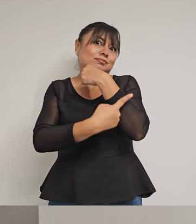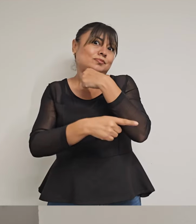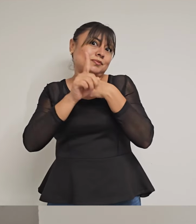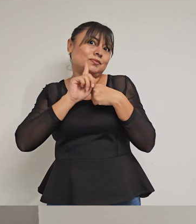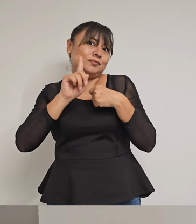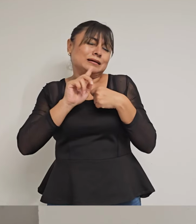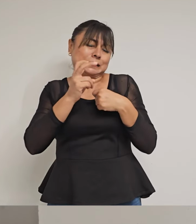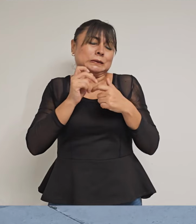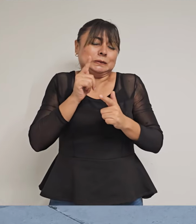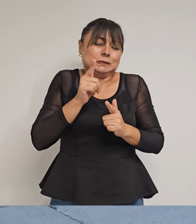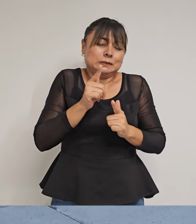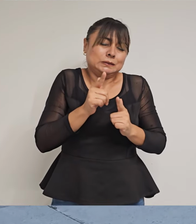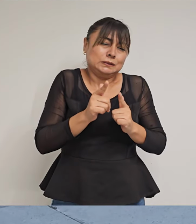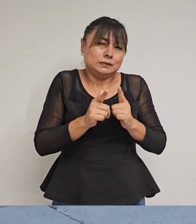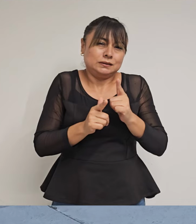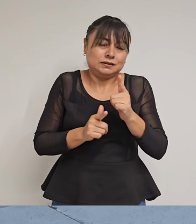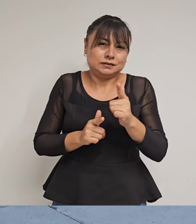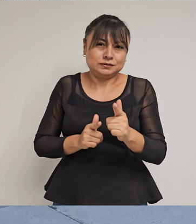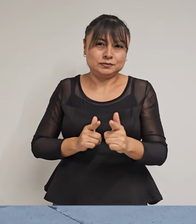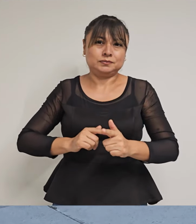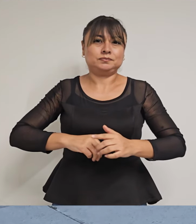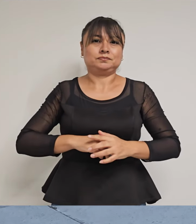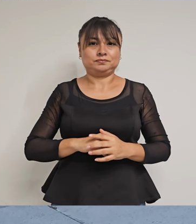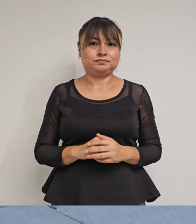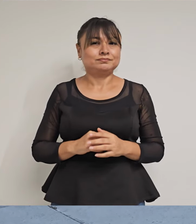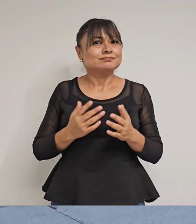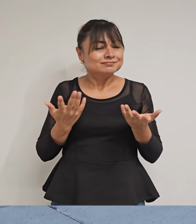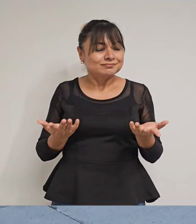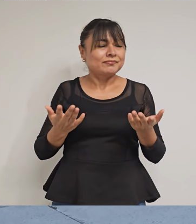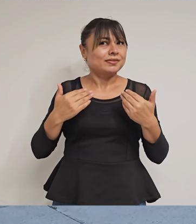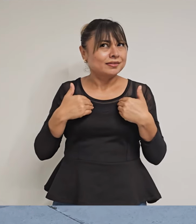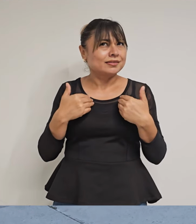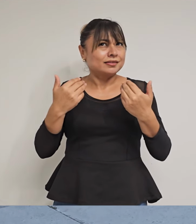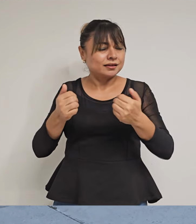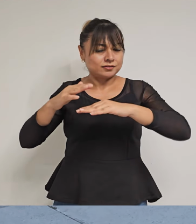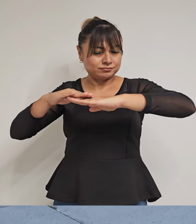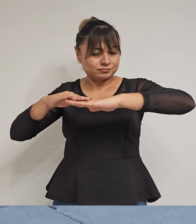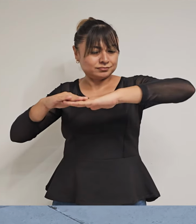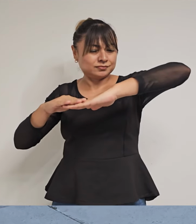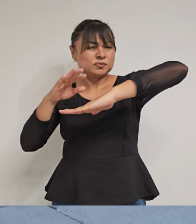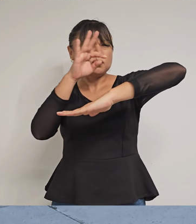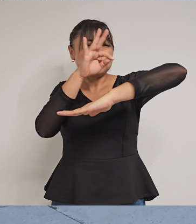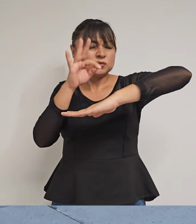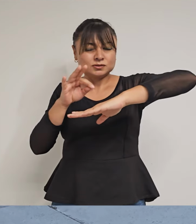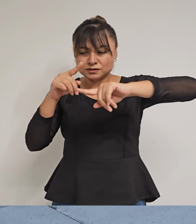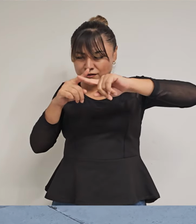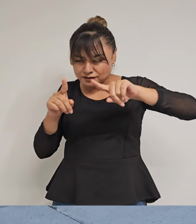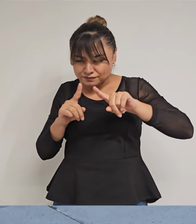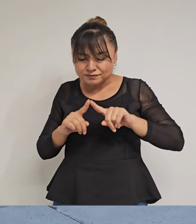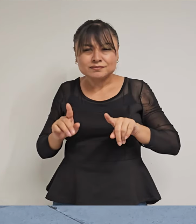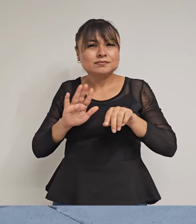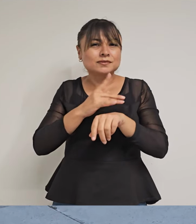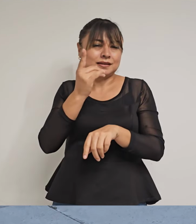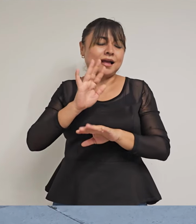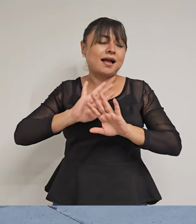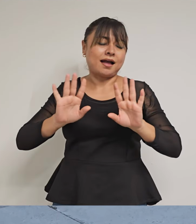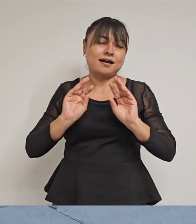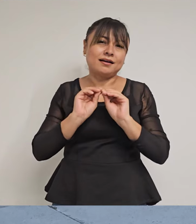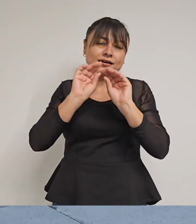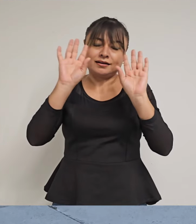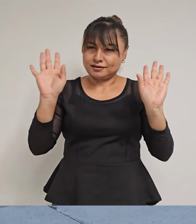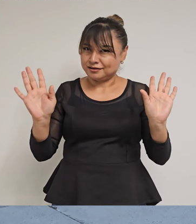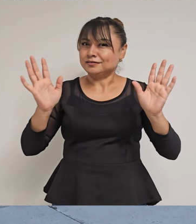tener movilidad reducida. Muy bien, ya sabemos por qué las rampas tienen ciertos porcentajes de inclinación o pendiente. Pero regresando a los puentes peatonales, ¿quién decide a qué altura